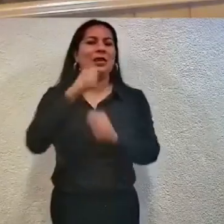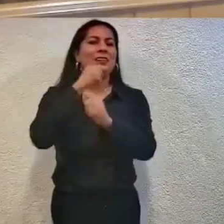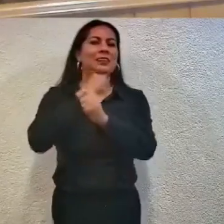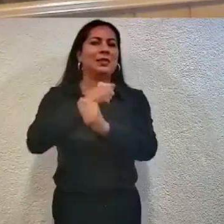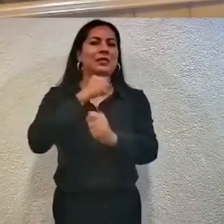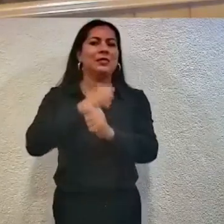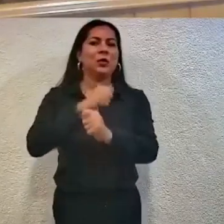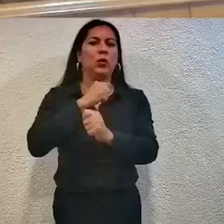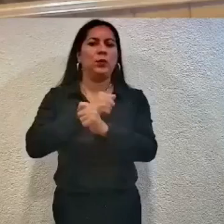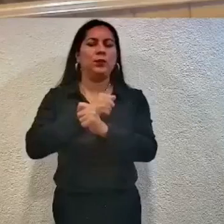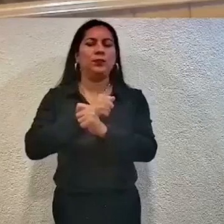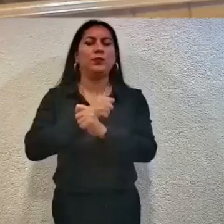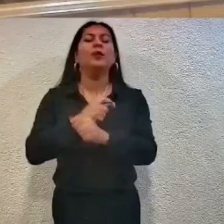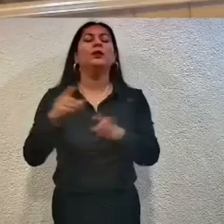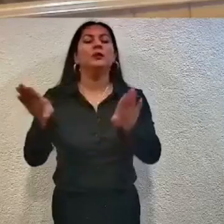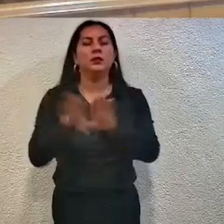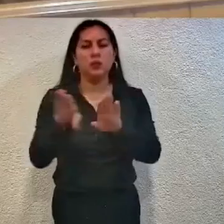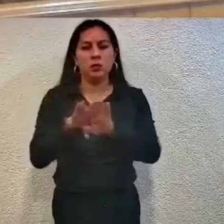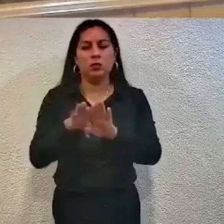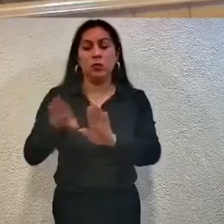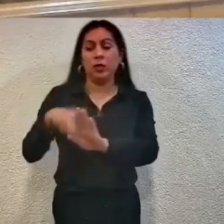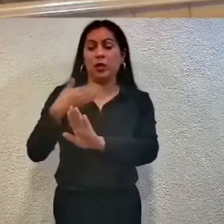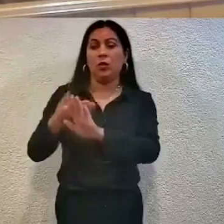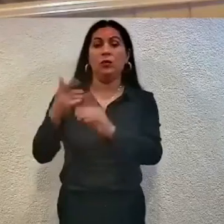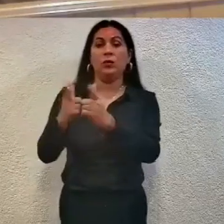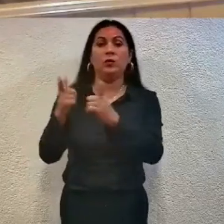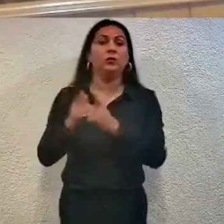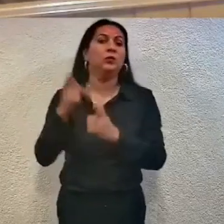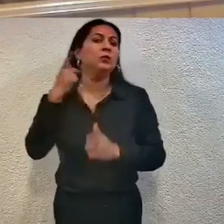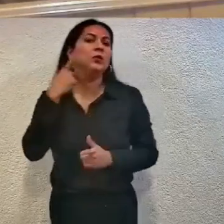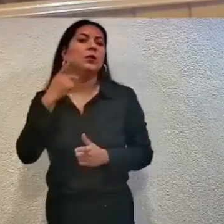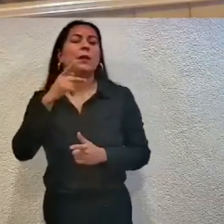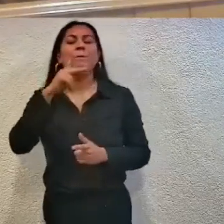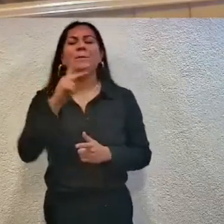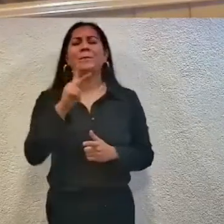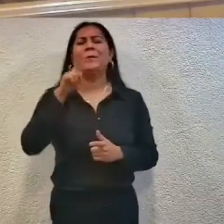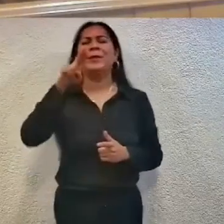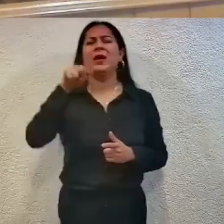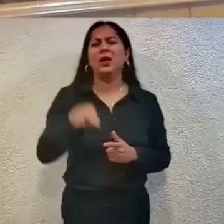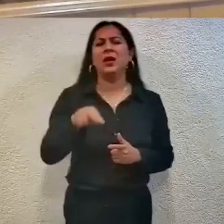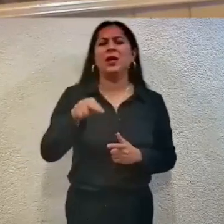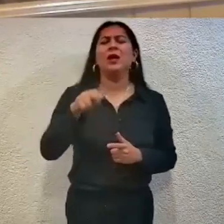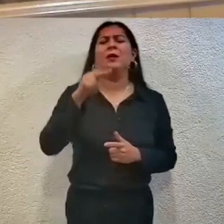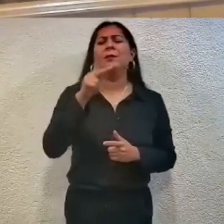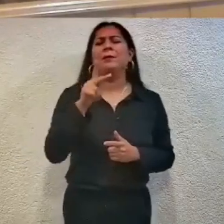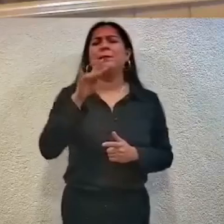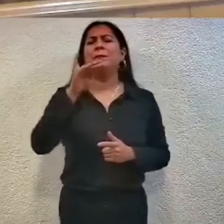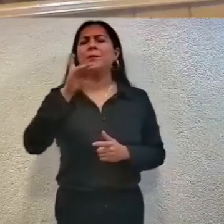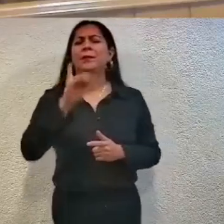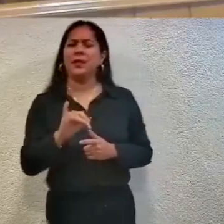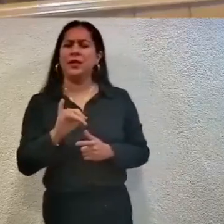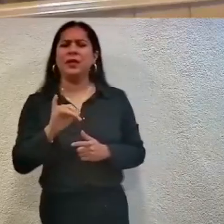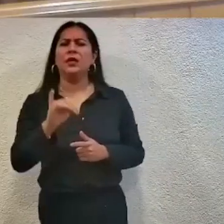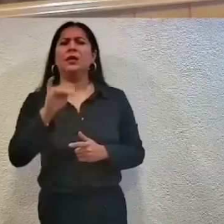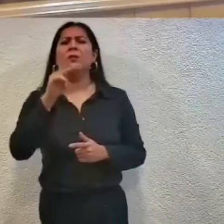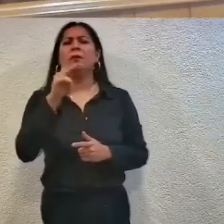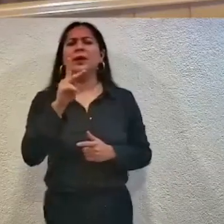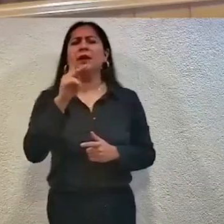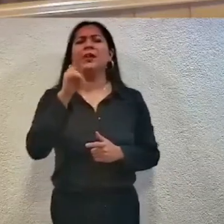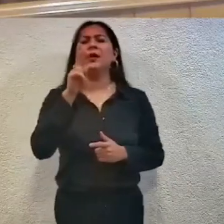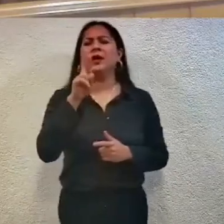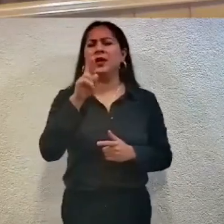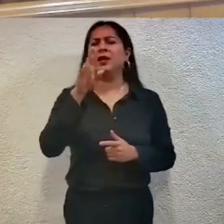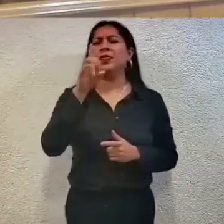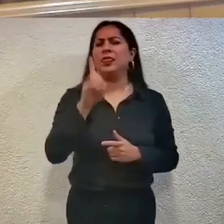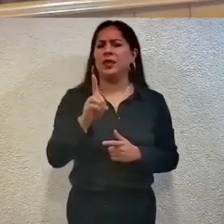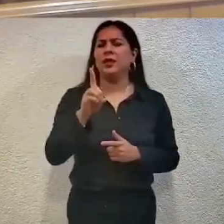Ayuntamiento Municipal de Taxco de Alarcón, así como en contra de los partidos políticos Acción Nacional, Revolucionario